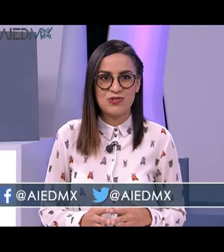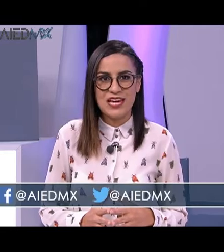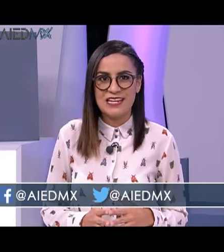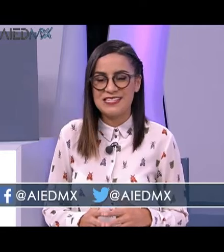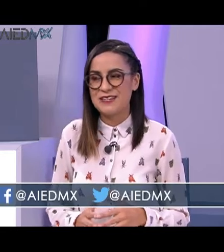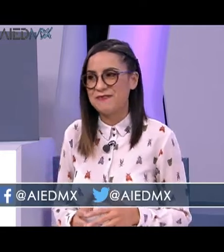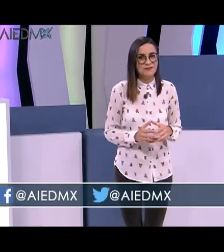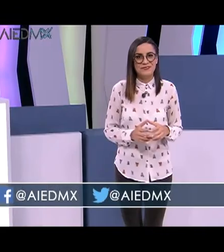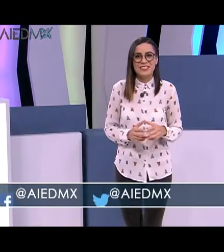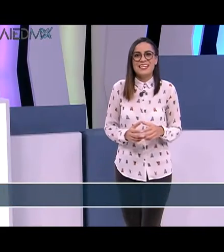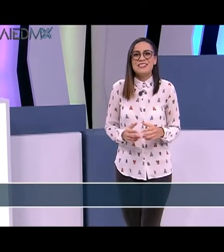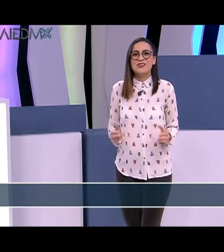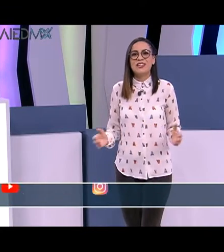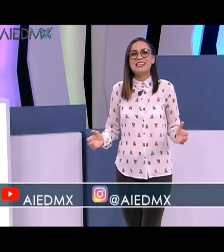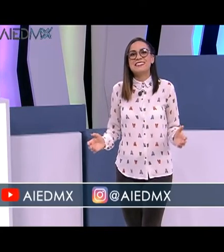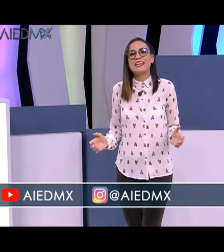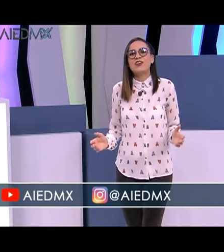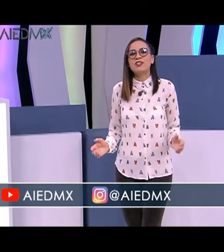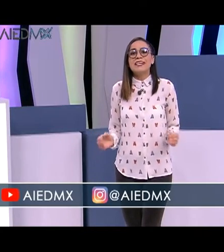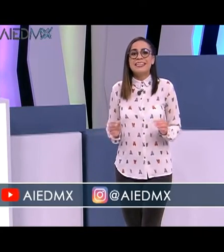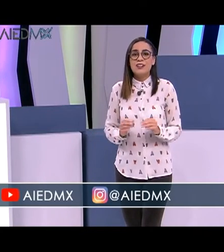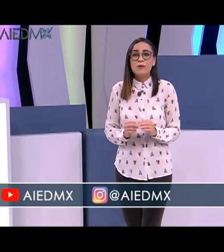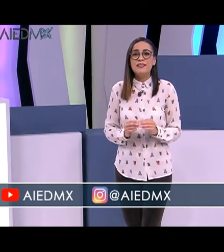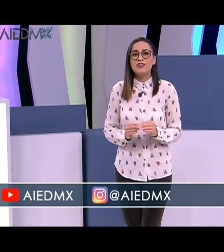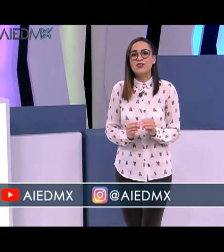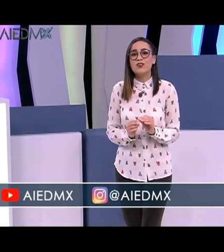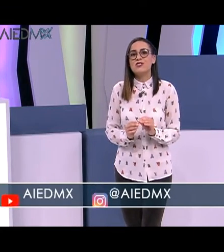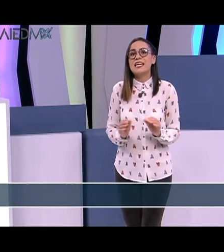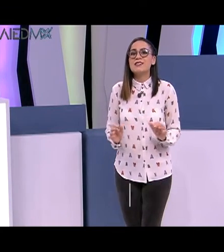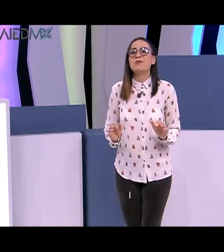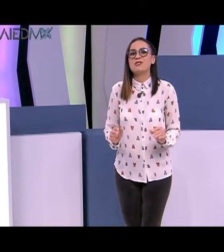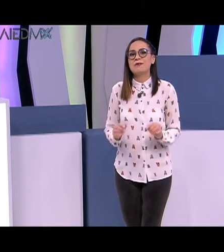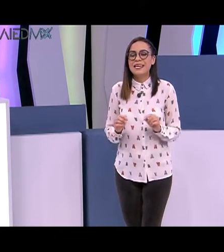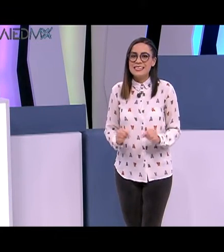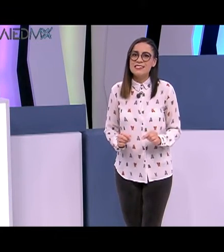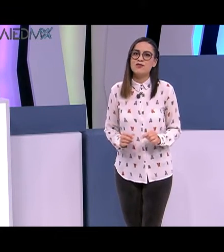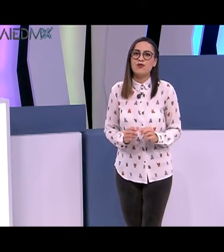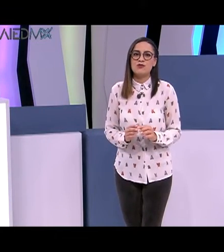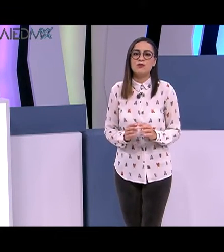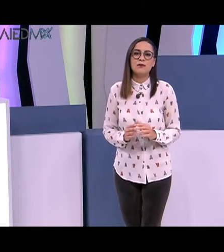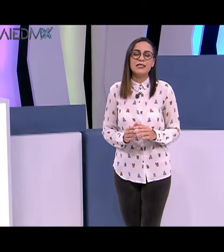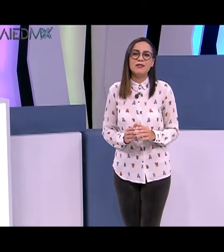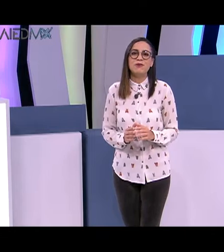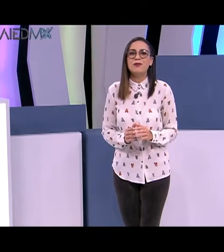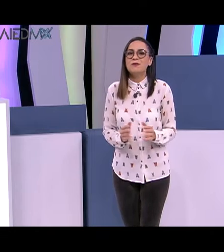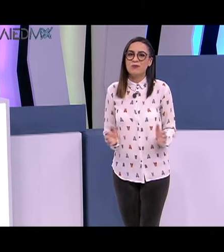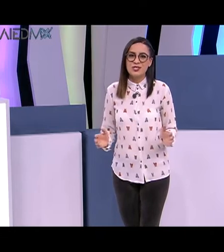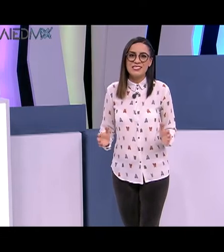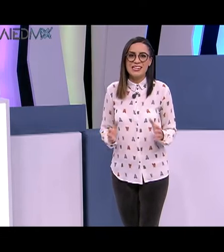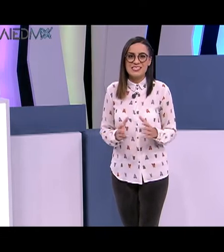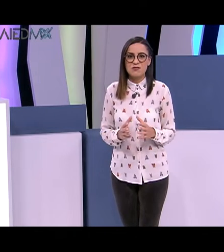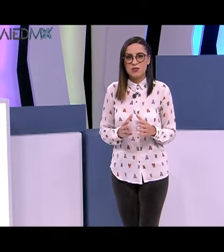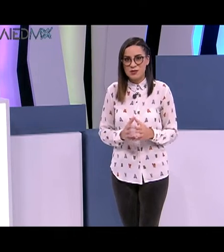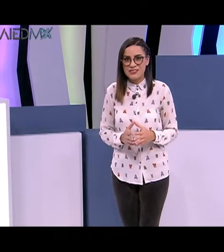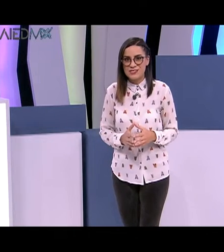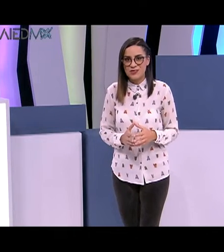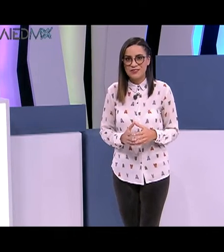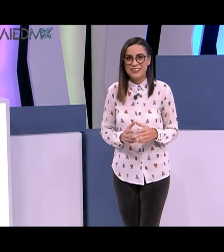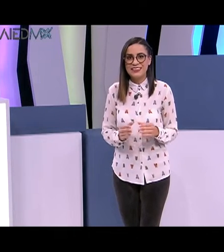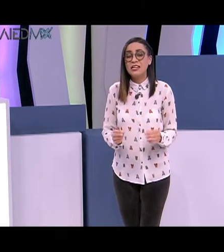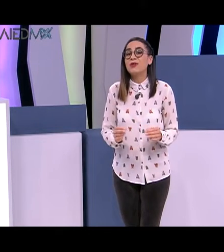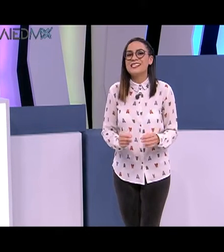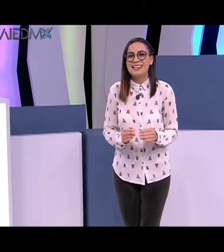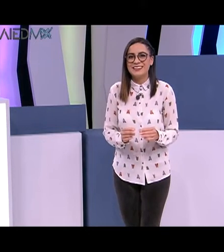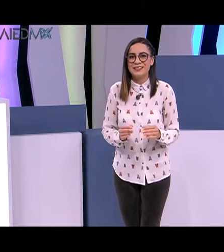nuestras redes sociales. Soy Elise de León y en nombre de todos los que hacen posible este esfuerzo informativo, muchas gracias por su